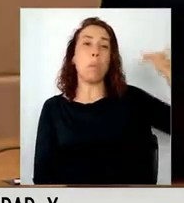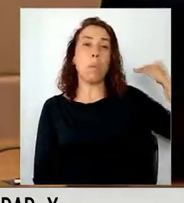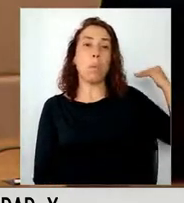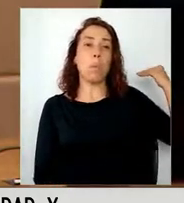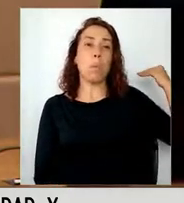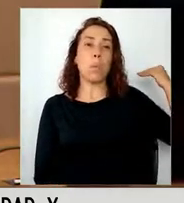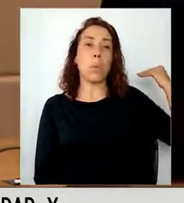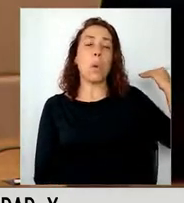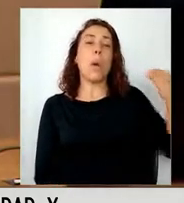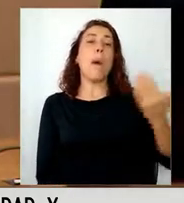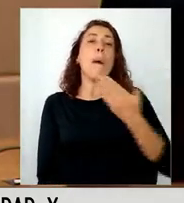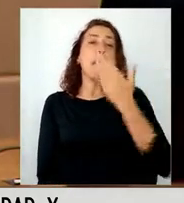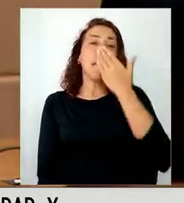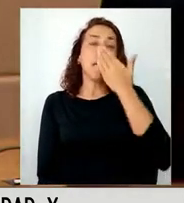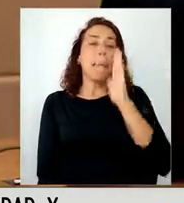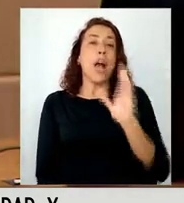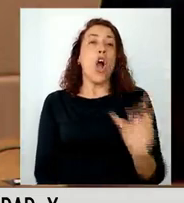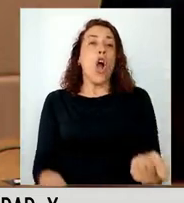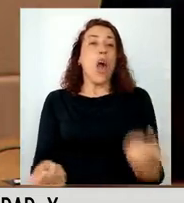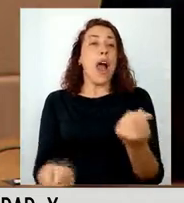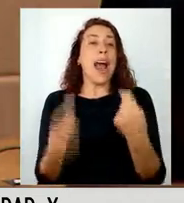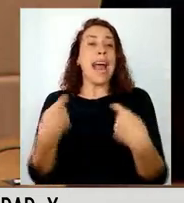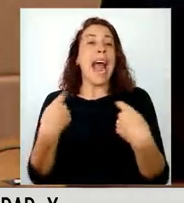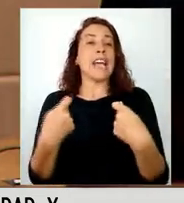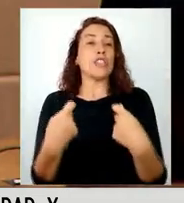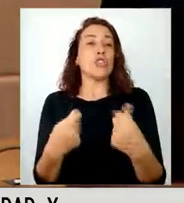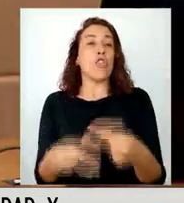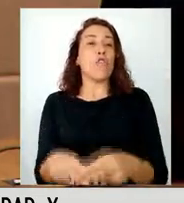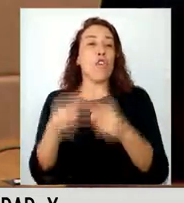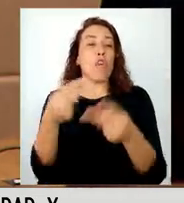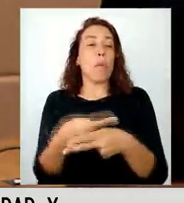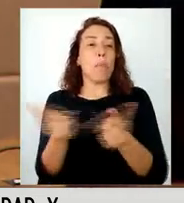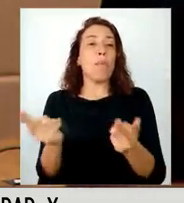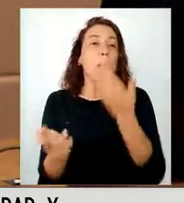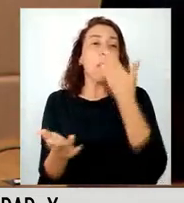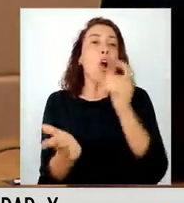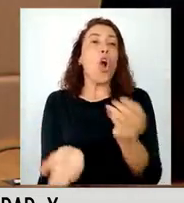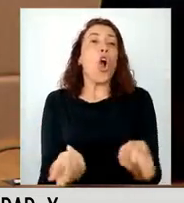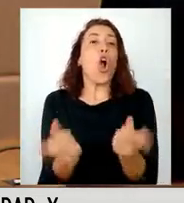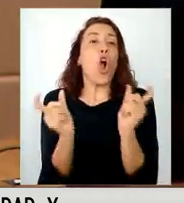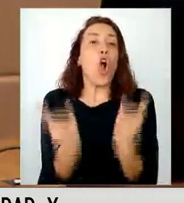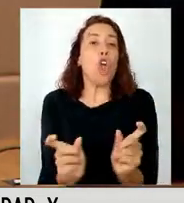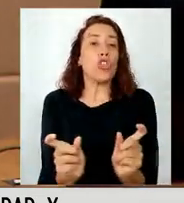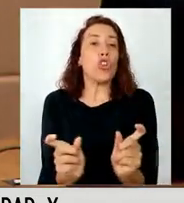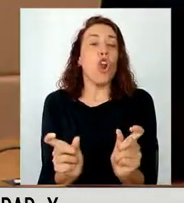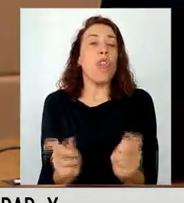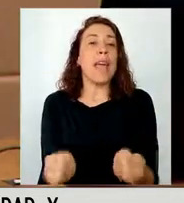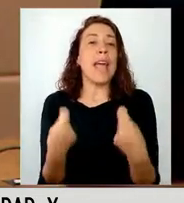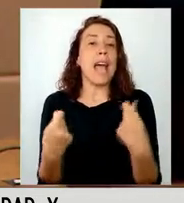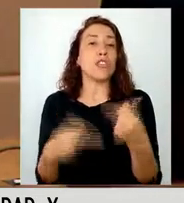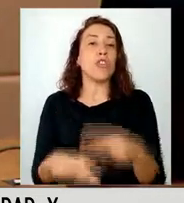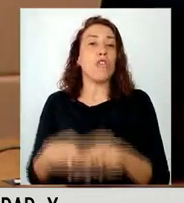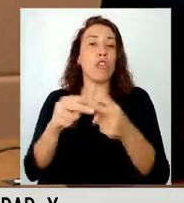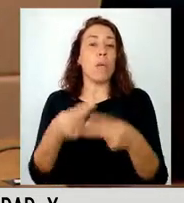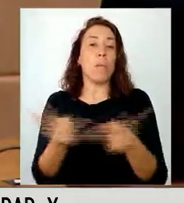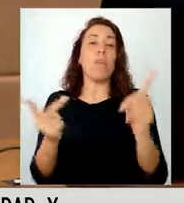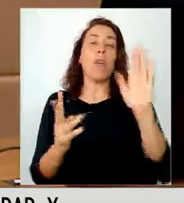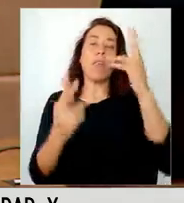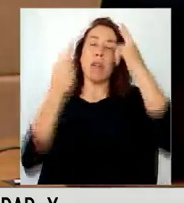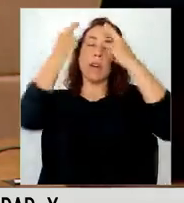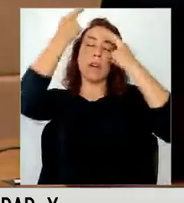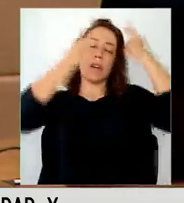gasto público un mejor control del gasto público y yo creo que esa es una reflexión y